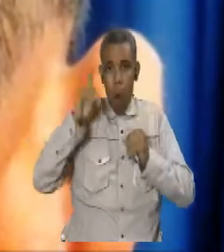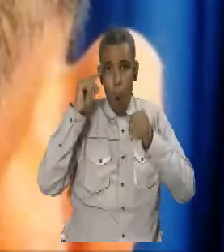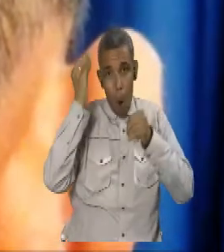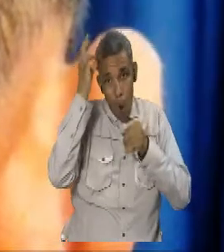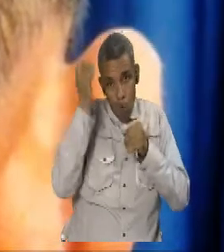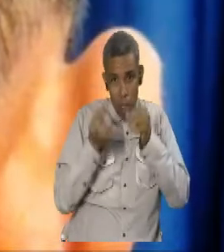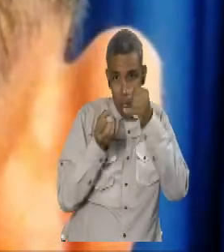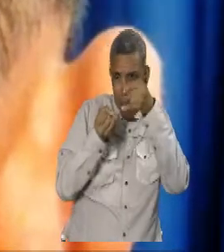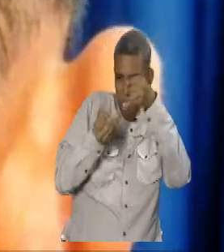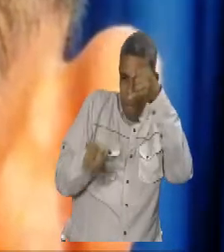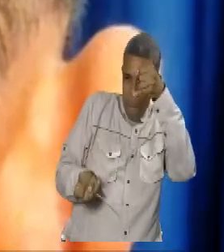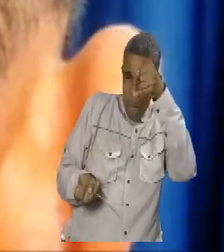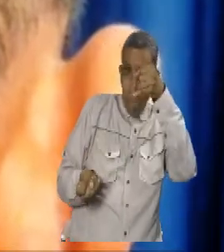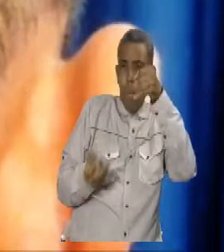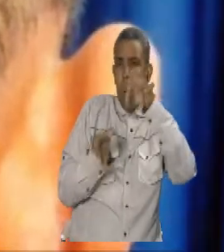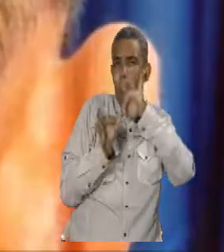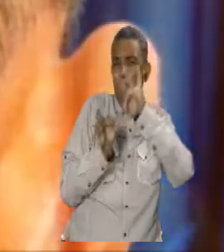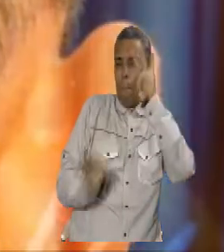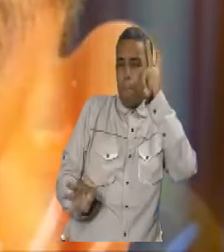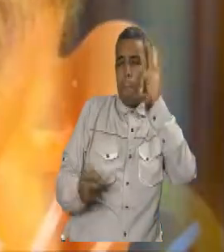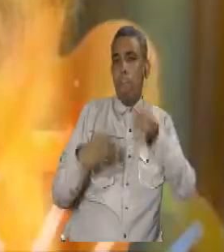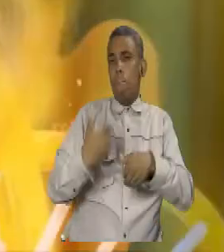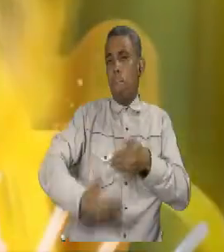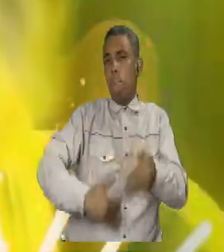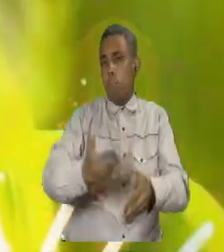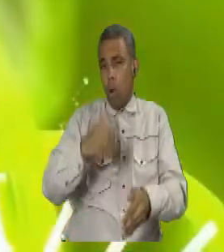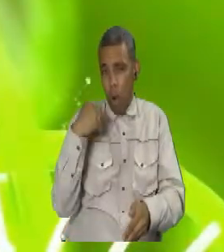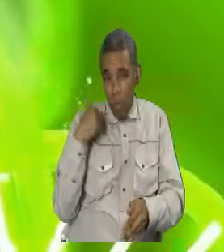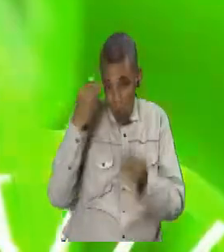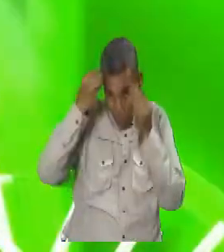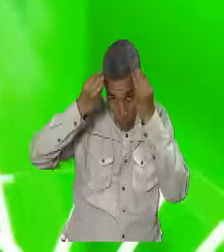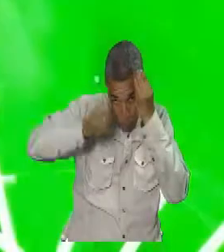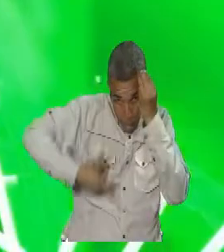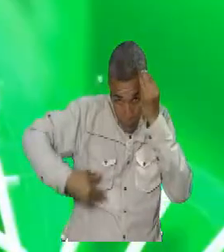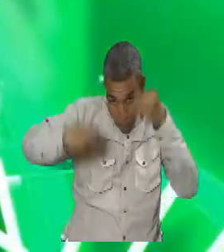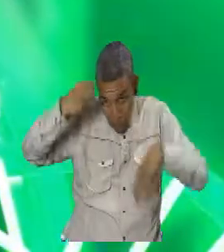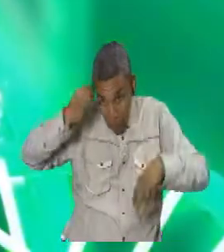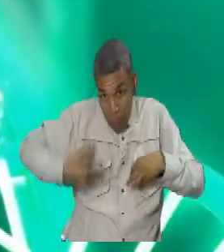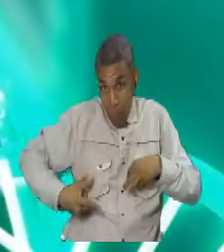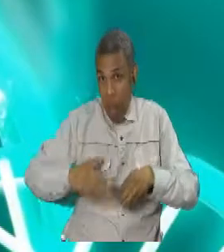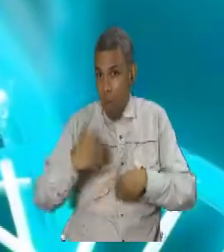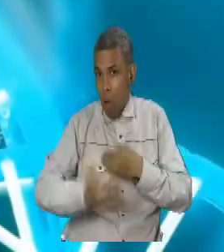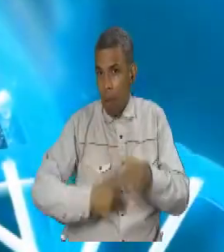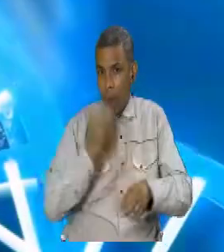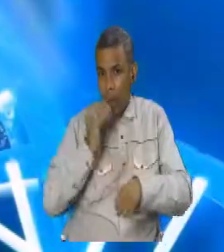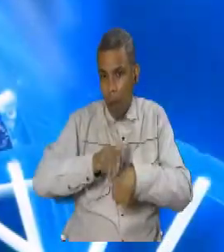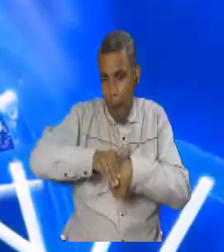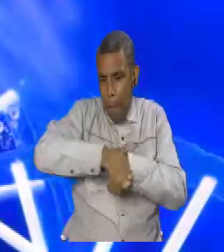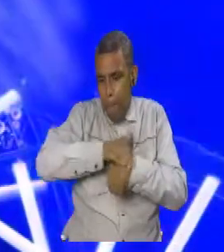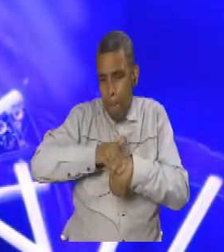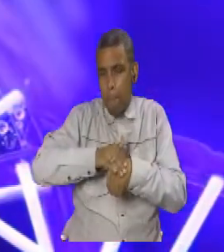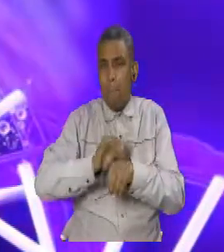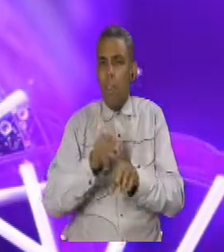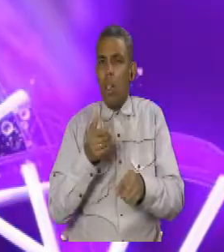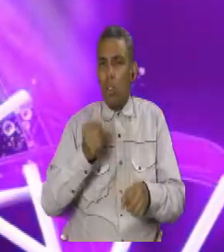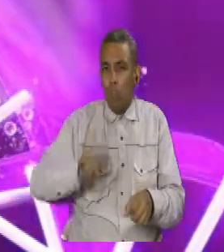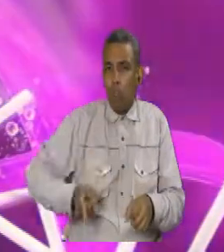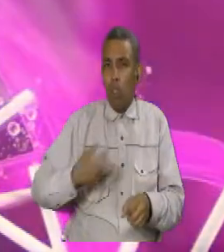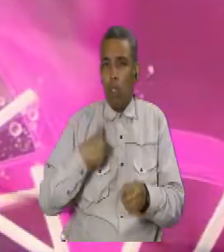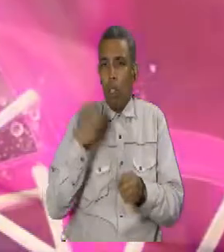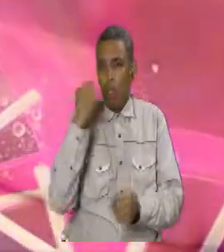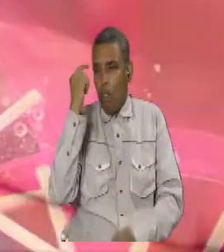en calvicie permanente. Y entre sus causas encontramos factores genéticos, estrés emocional, una nutrición